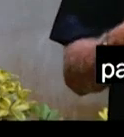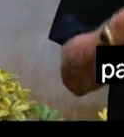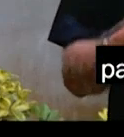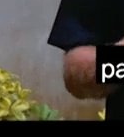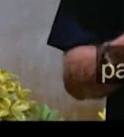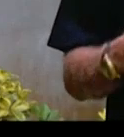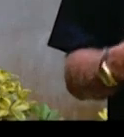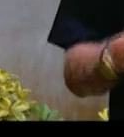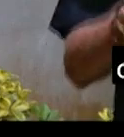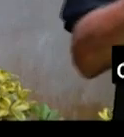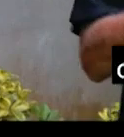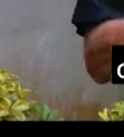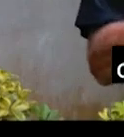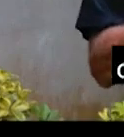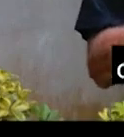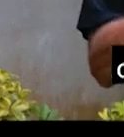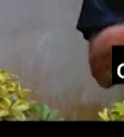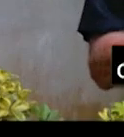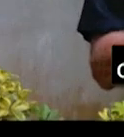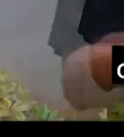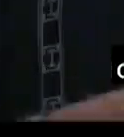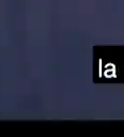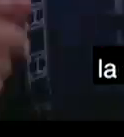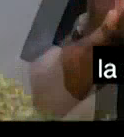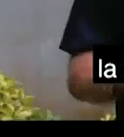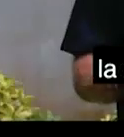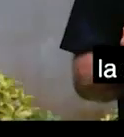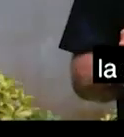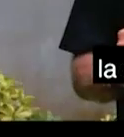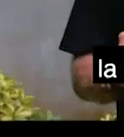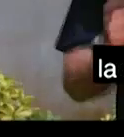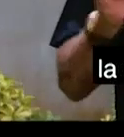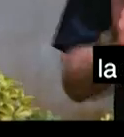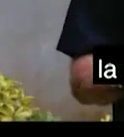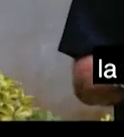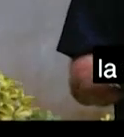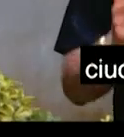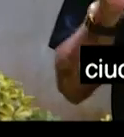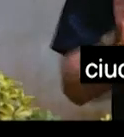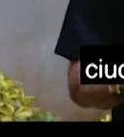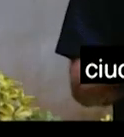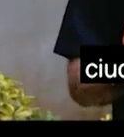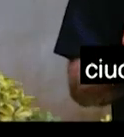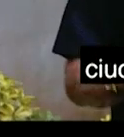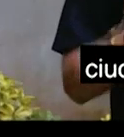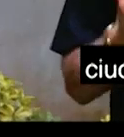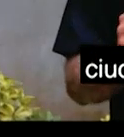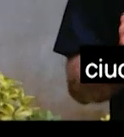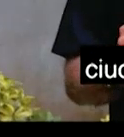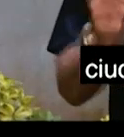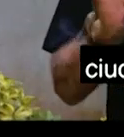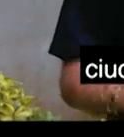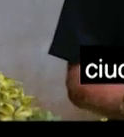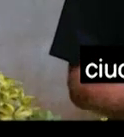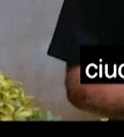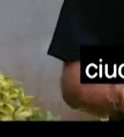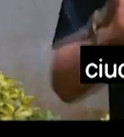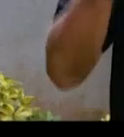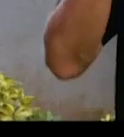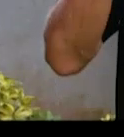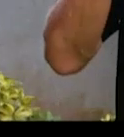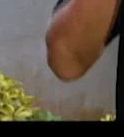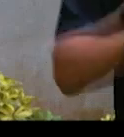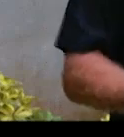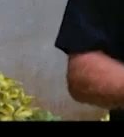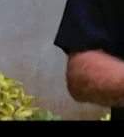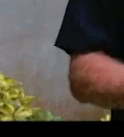productivo local con los bachilleres de la región. La educación debe enseñar valores, ciudadanía y la cultura de la legalidad. La ley